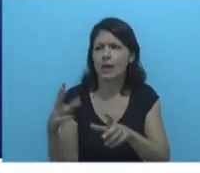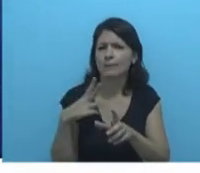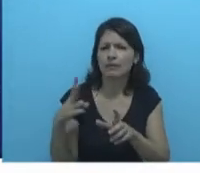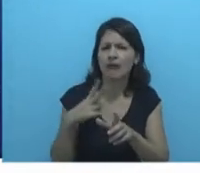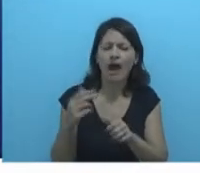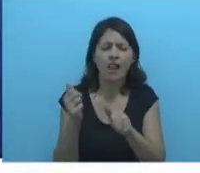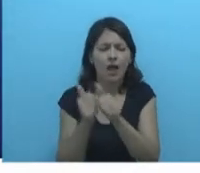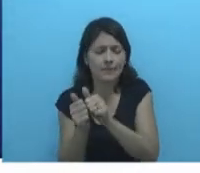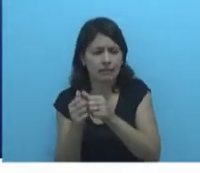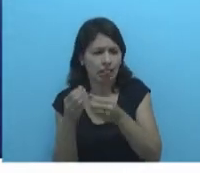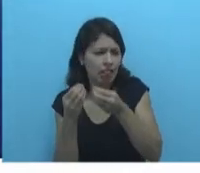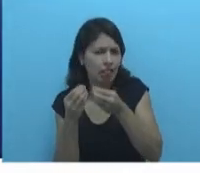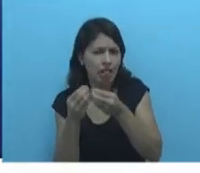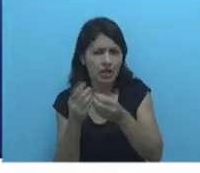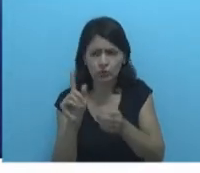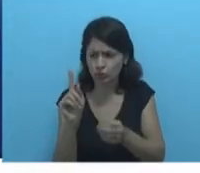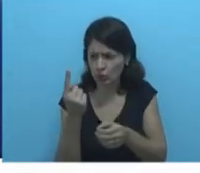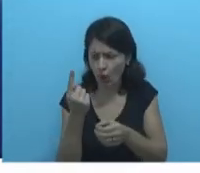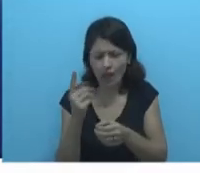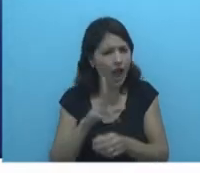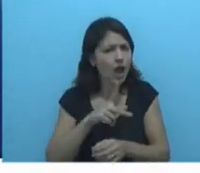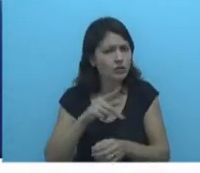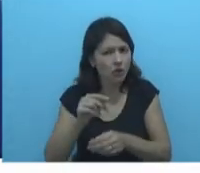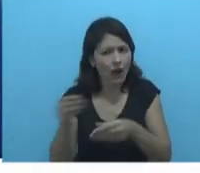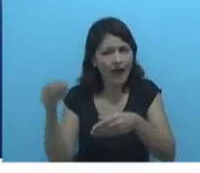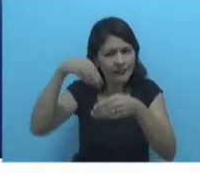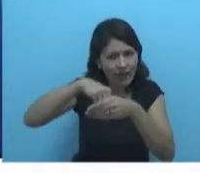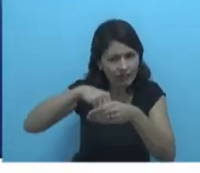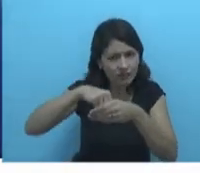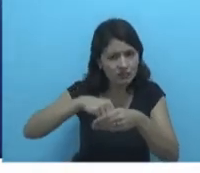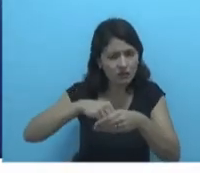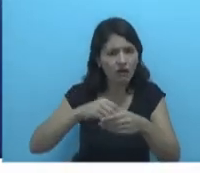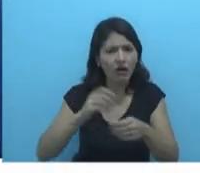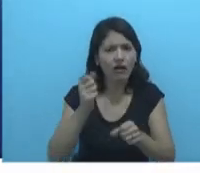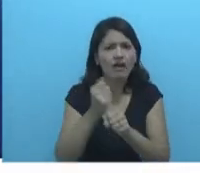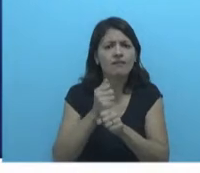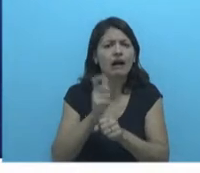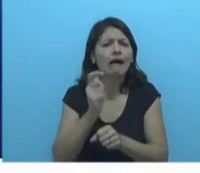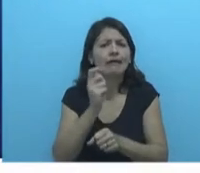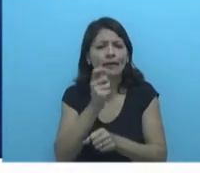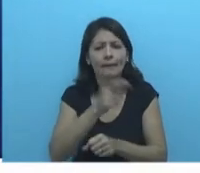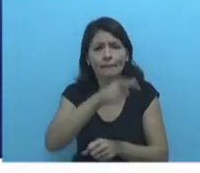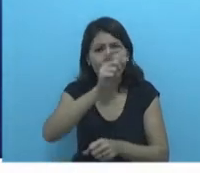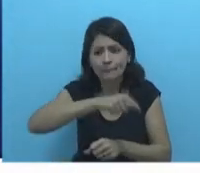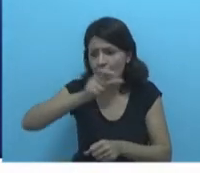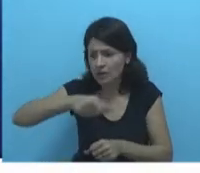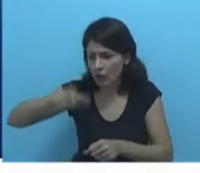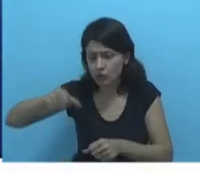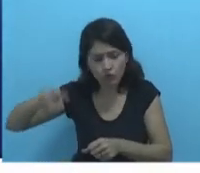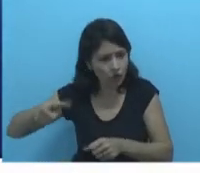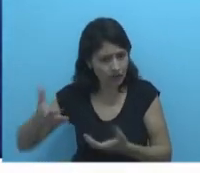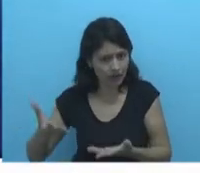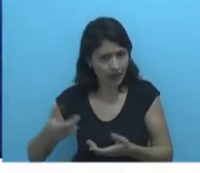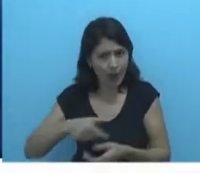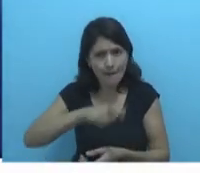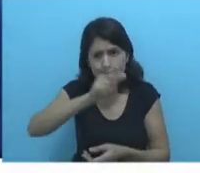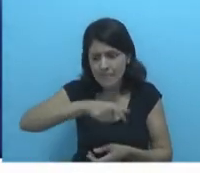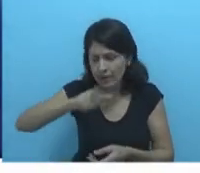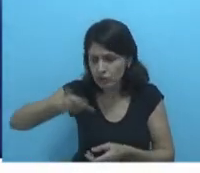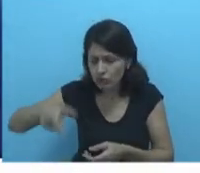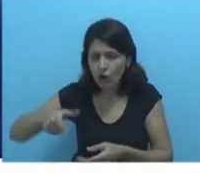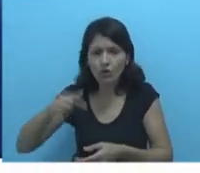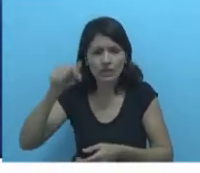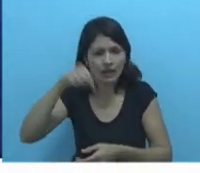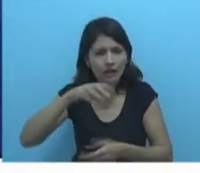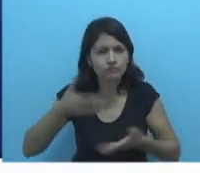También hay muchos que trabajan no dentro de los frigoríficos, pero que también son los que dan el sueldo que llevan